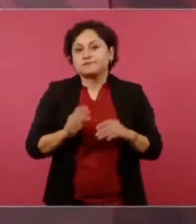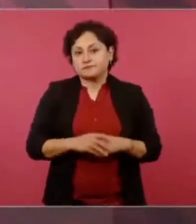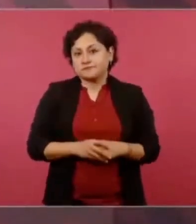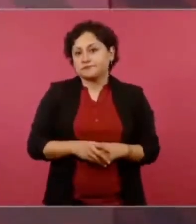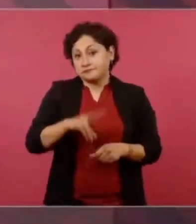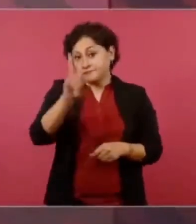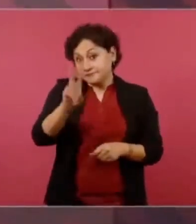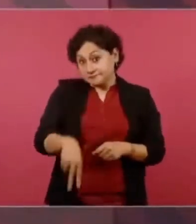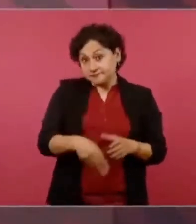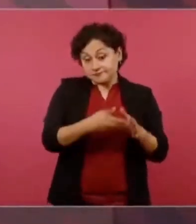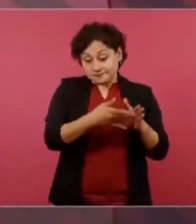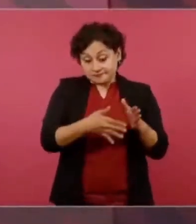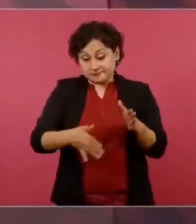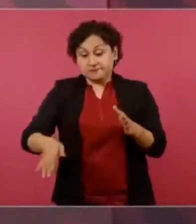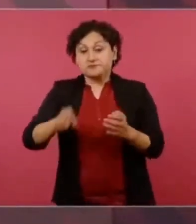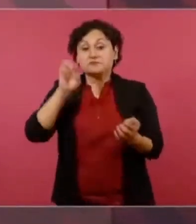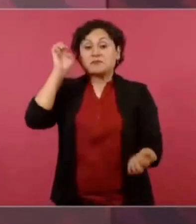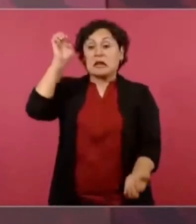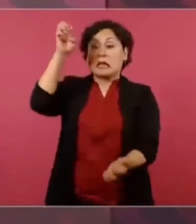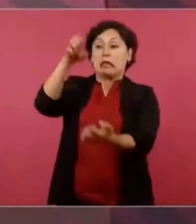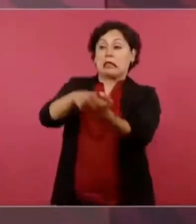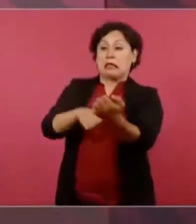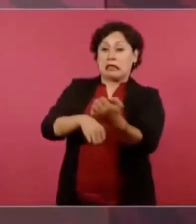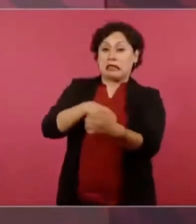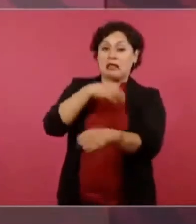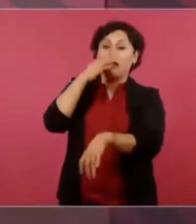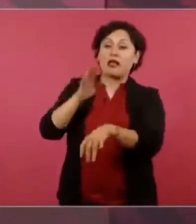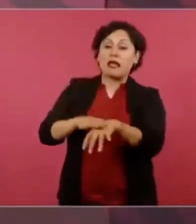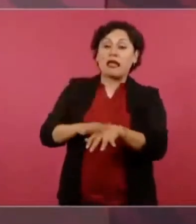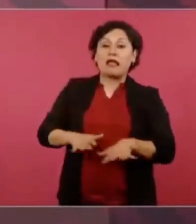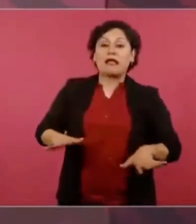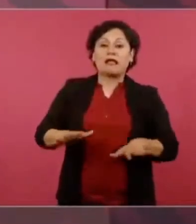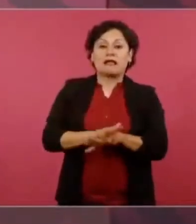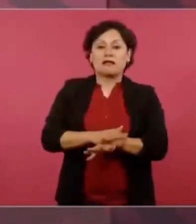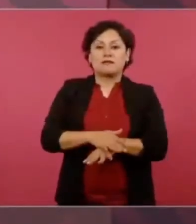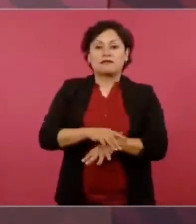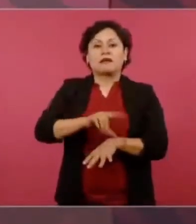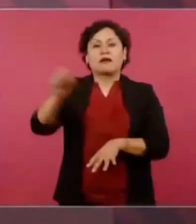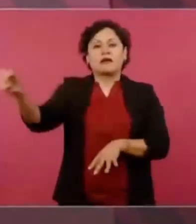engañaron de que iba a haber un cambio y fue más de lo mismo,